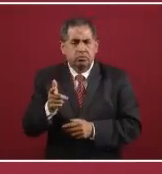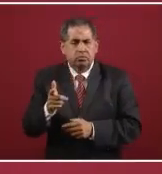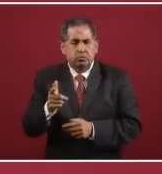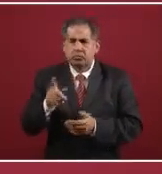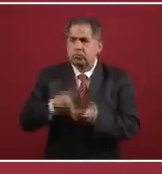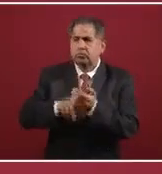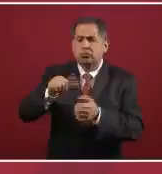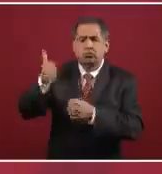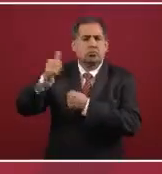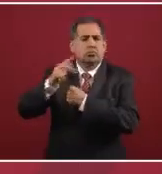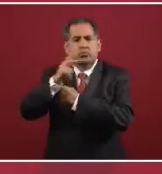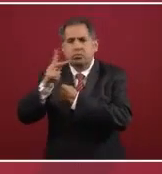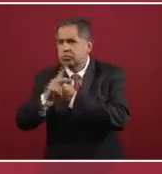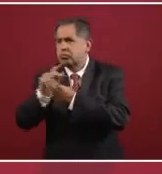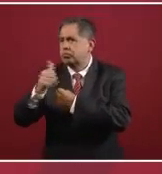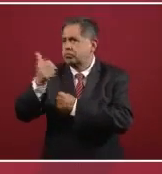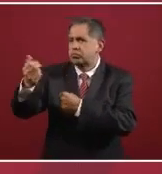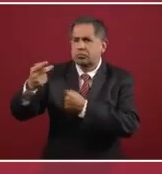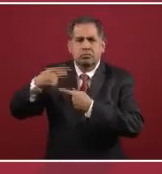gobiernos, hegemonías,